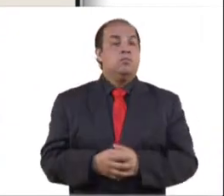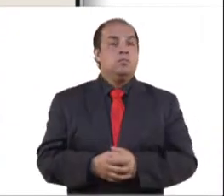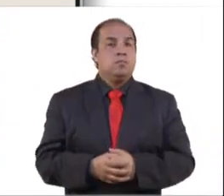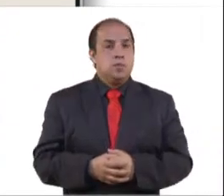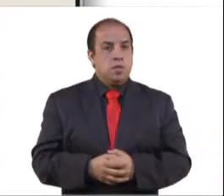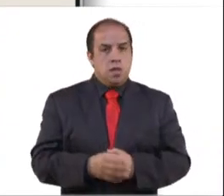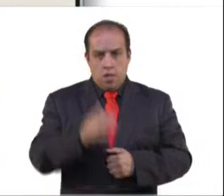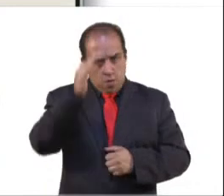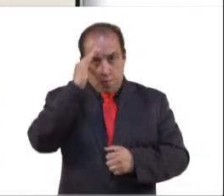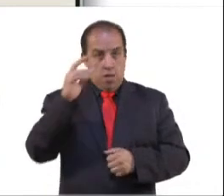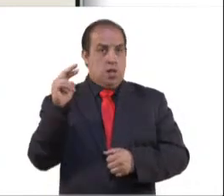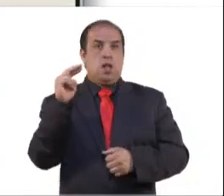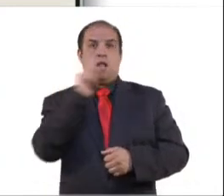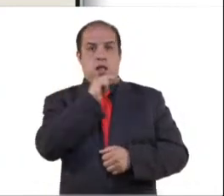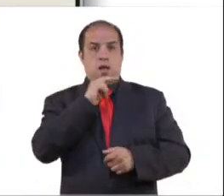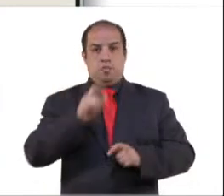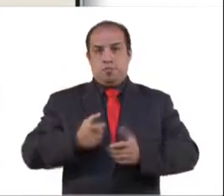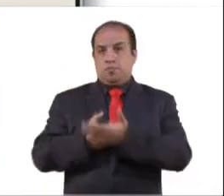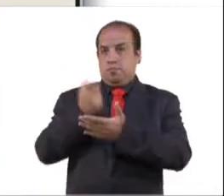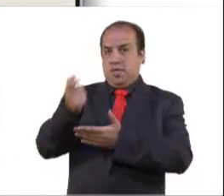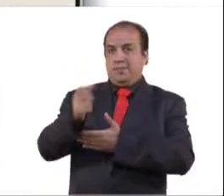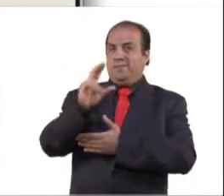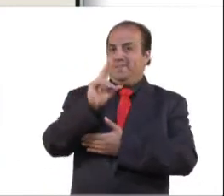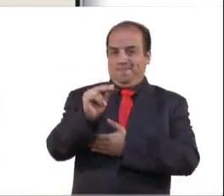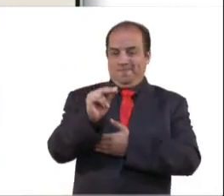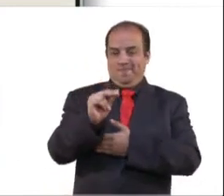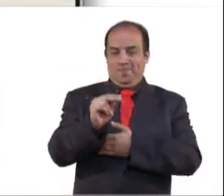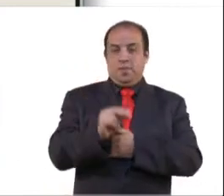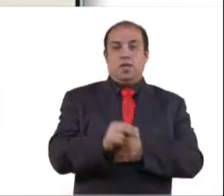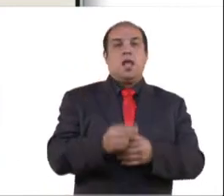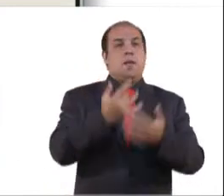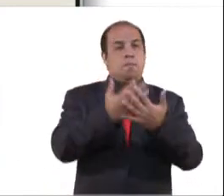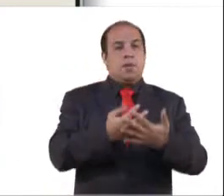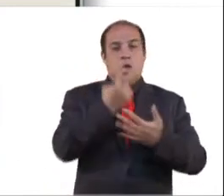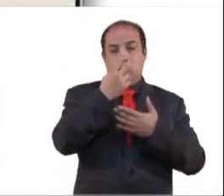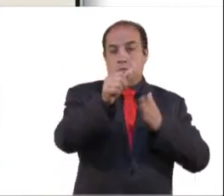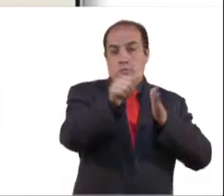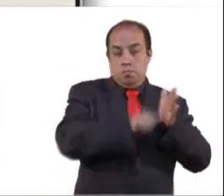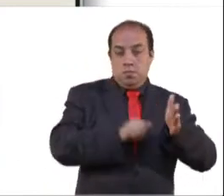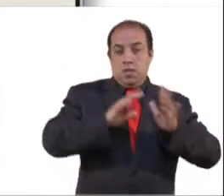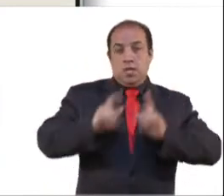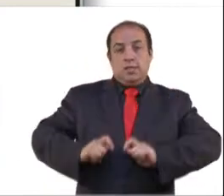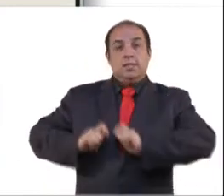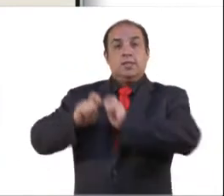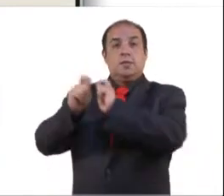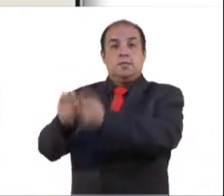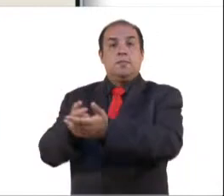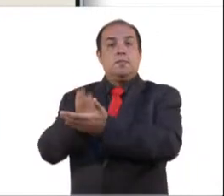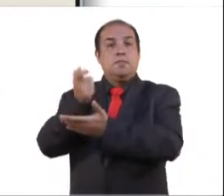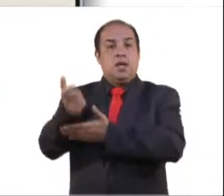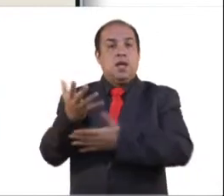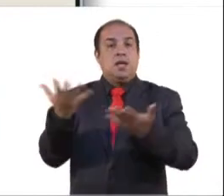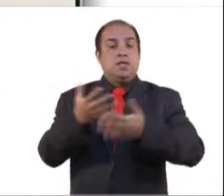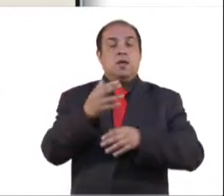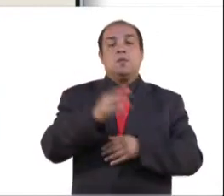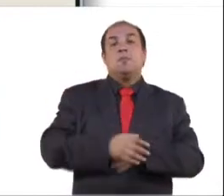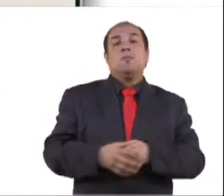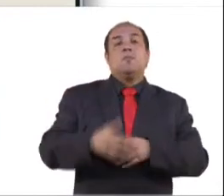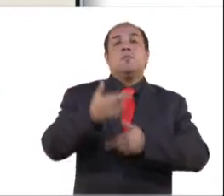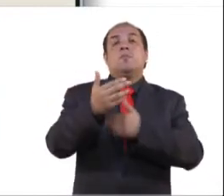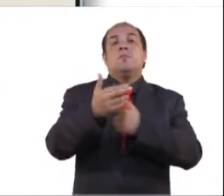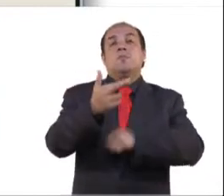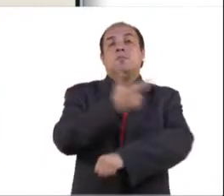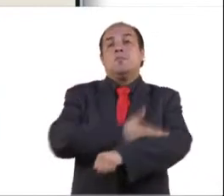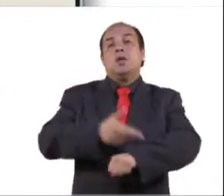no piensen que es inmediato, sino al siguiente bimestre de que se la entregamos, para poder hacer los procesamientos técnicos en el